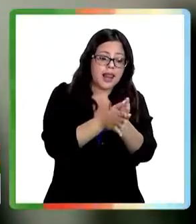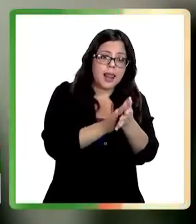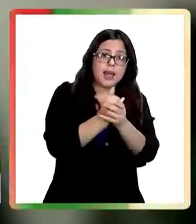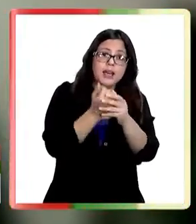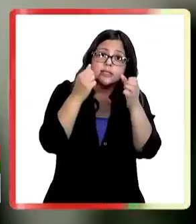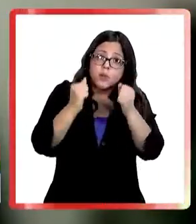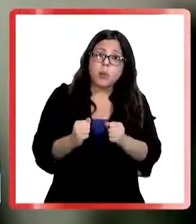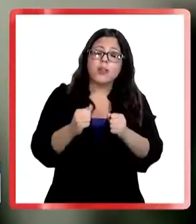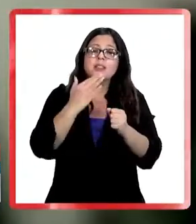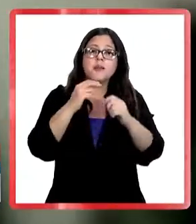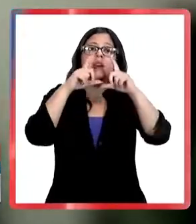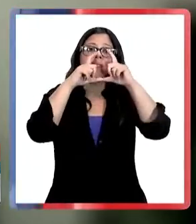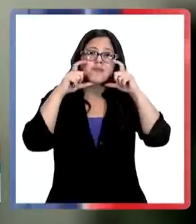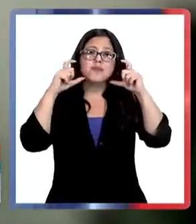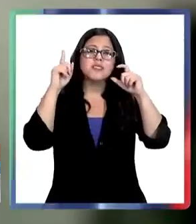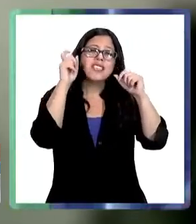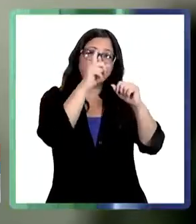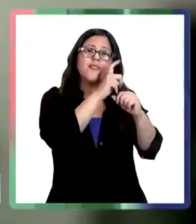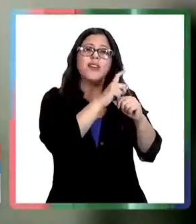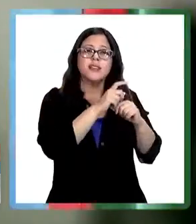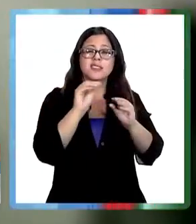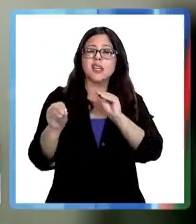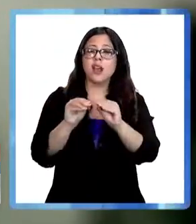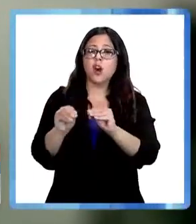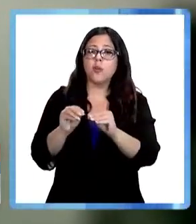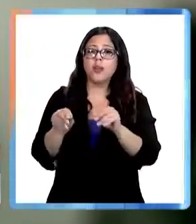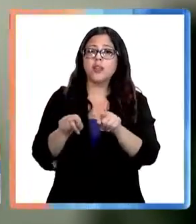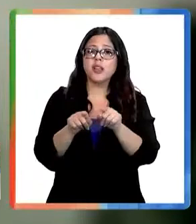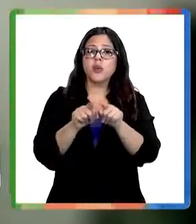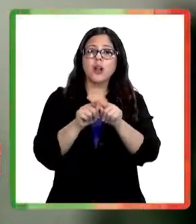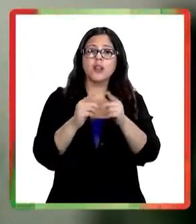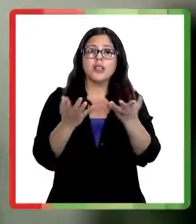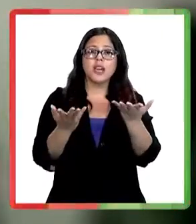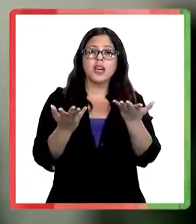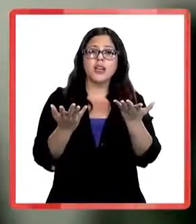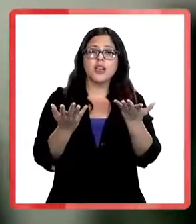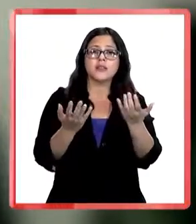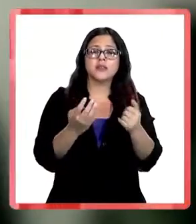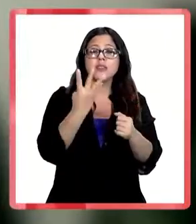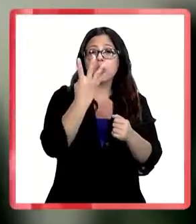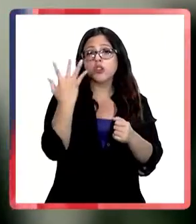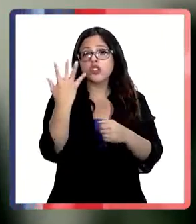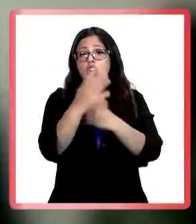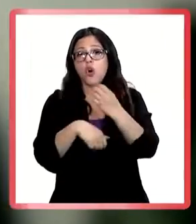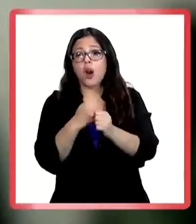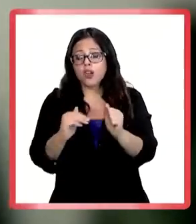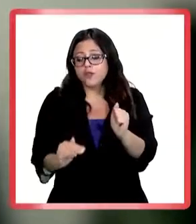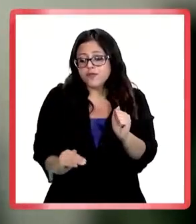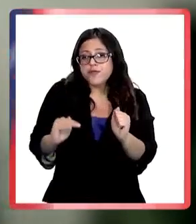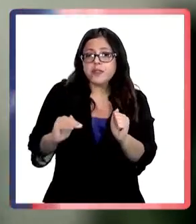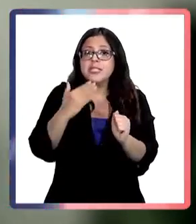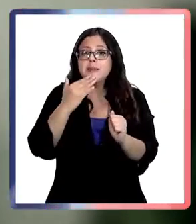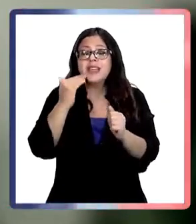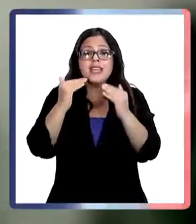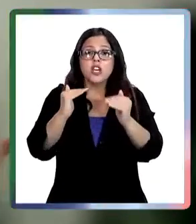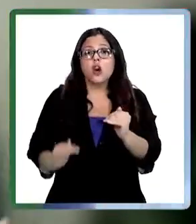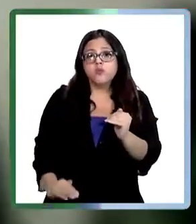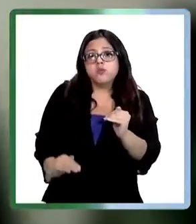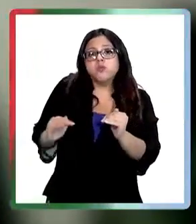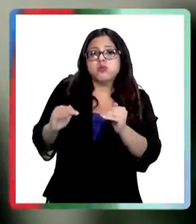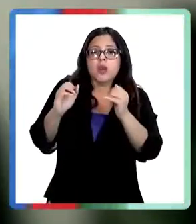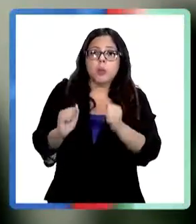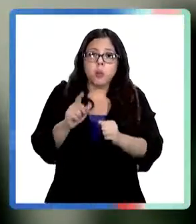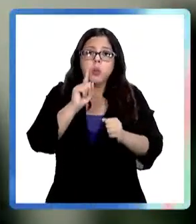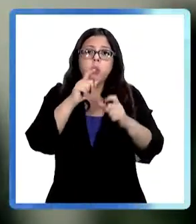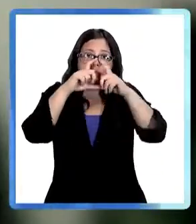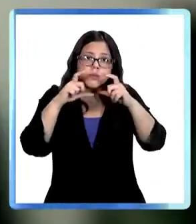es posible, y la mascarilla es difícil y se recomienda supervisada sobre los 4 o 5 años. Y ya en los niños más grandes que pudieran contar